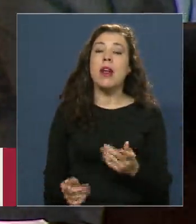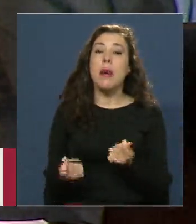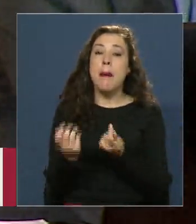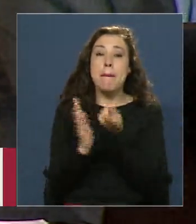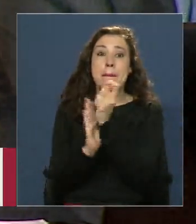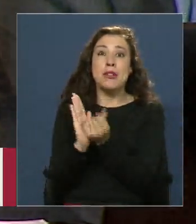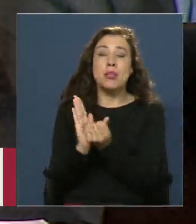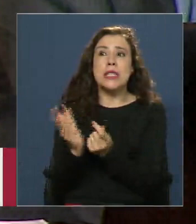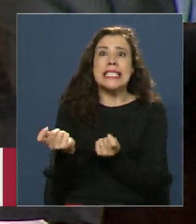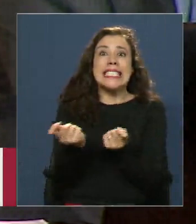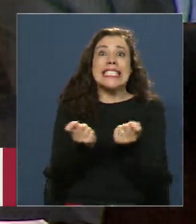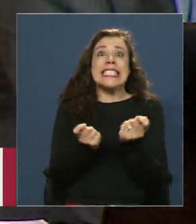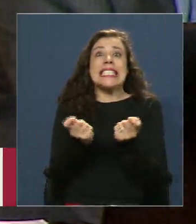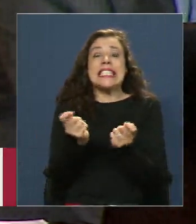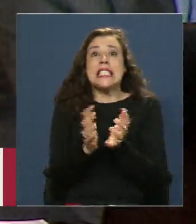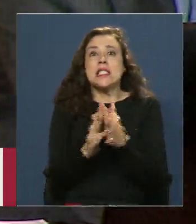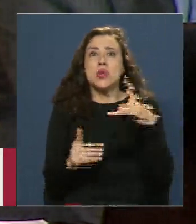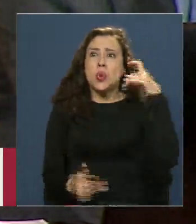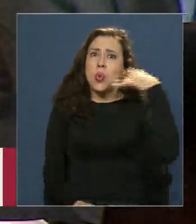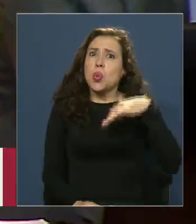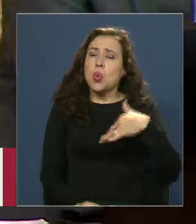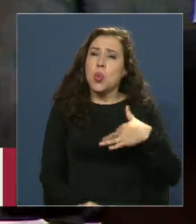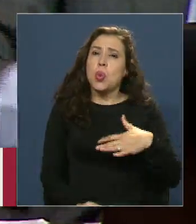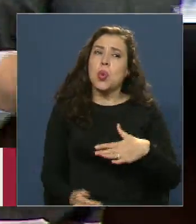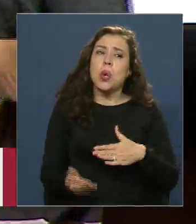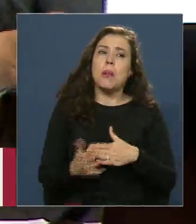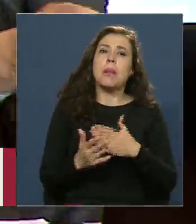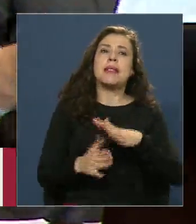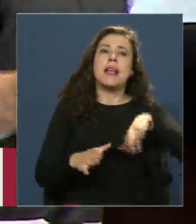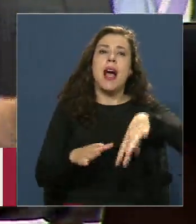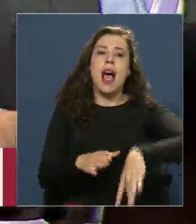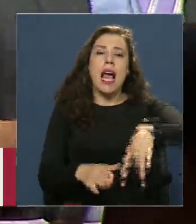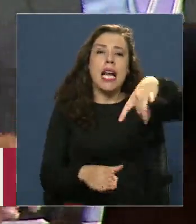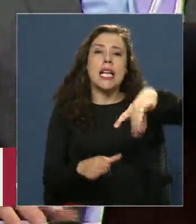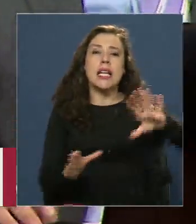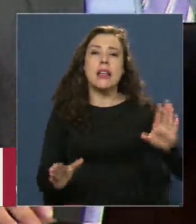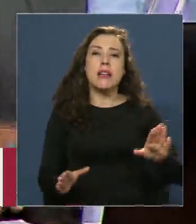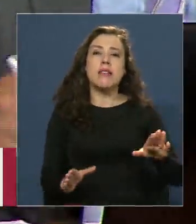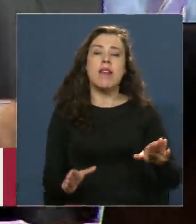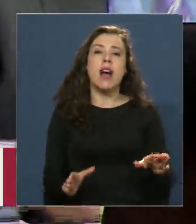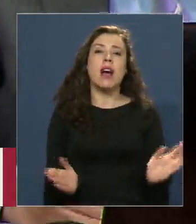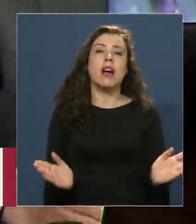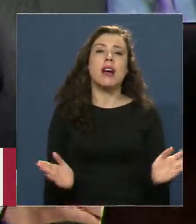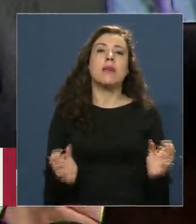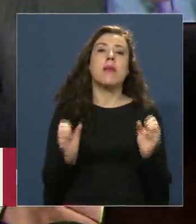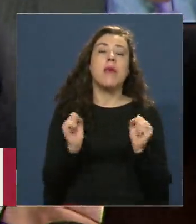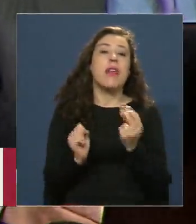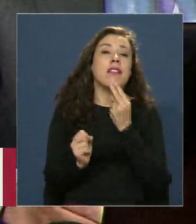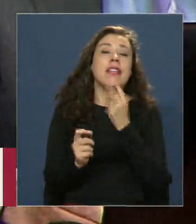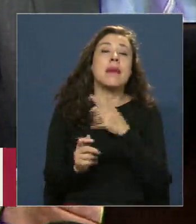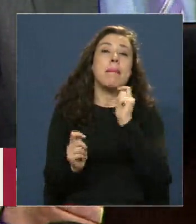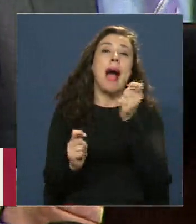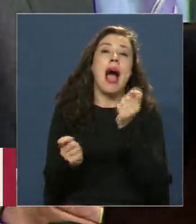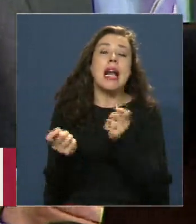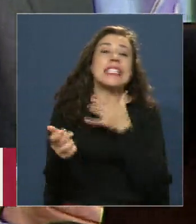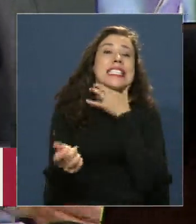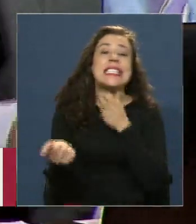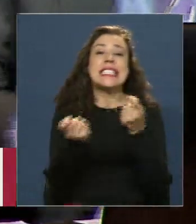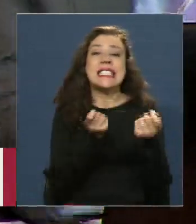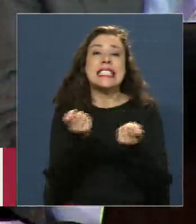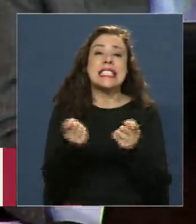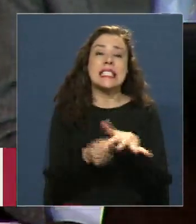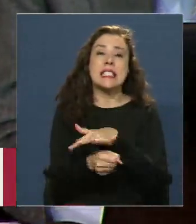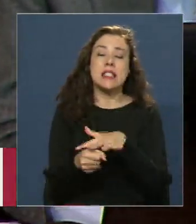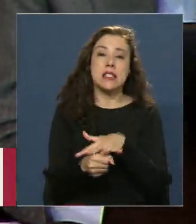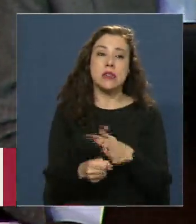presupuesto familiar se sobrecarga y tiene que comenzar los bingos, rifas, para sobrevivir a esta situación. Eso,